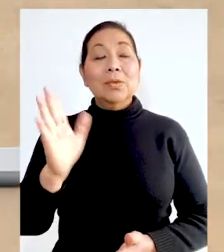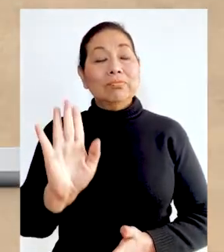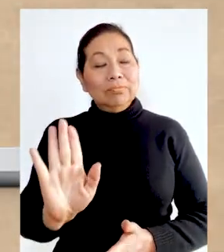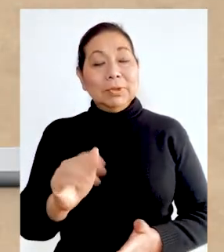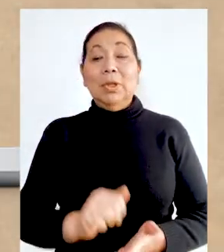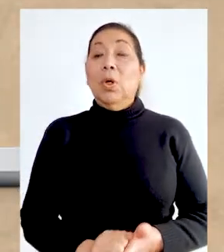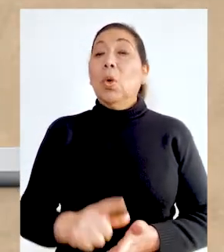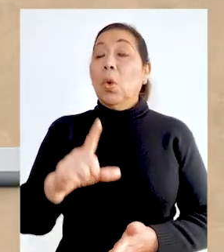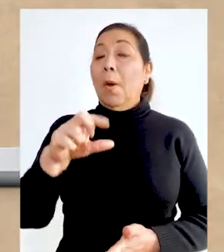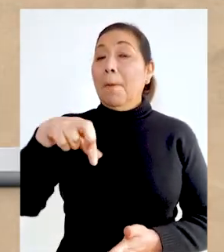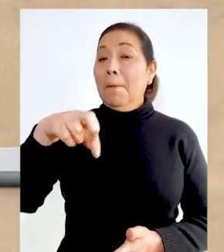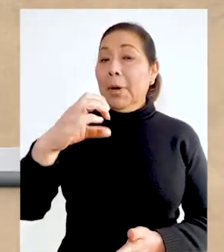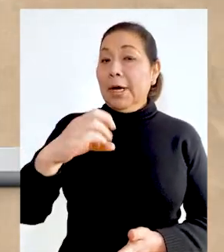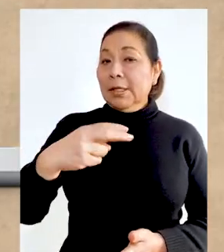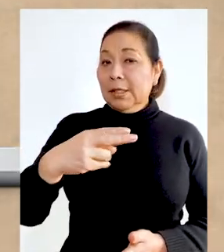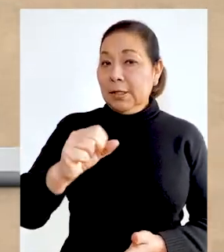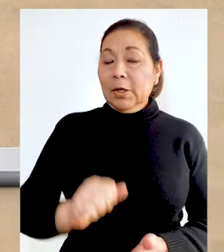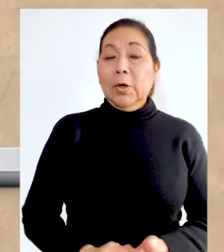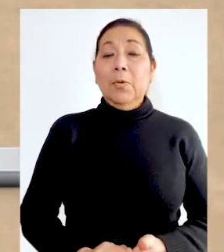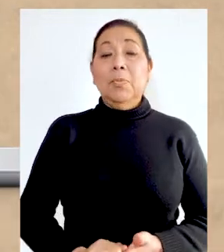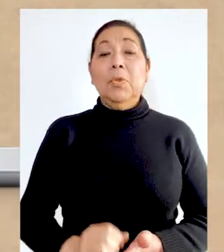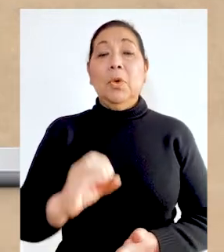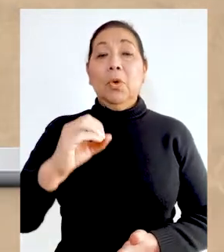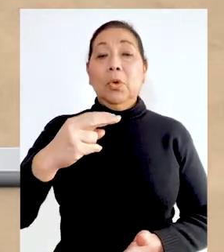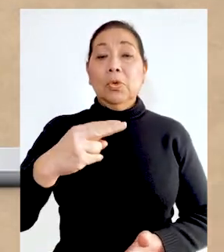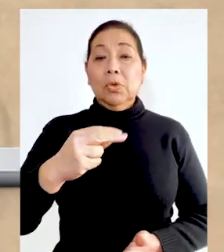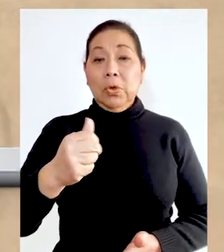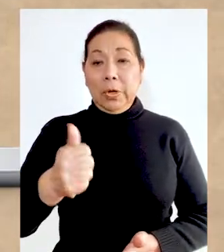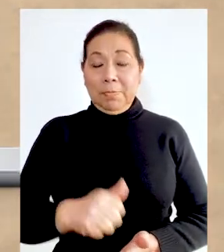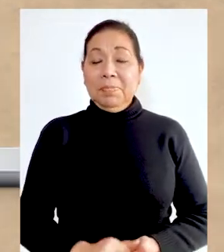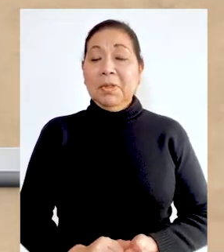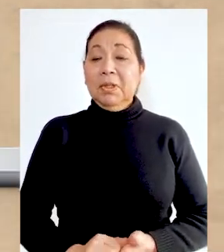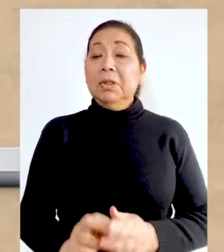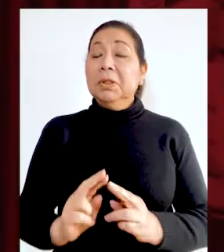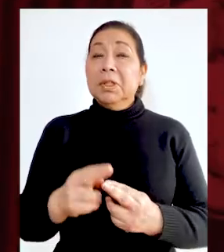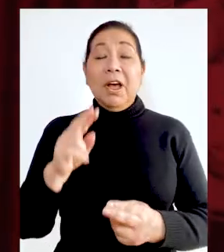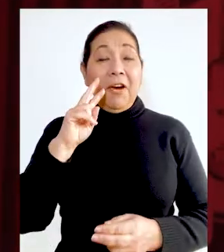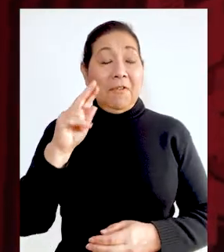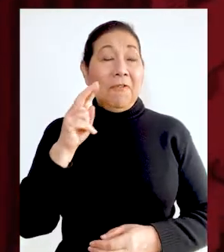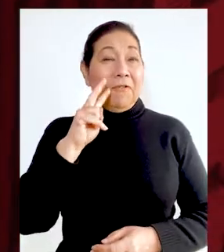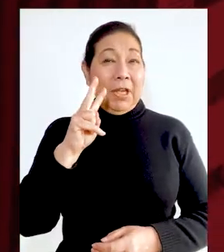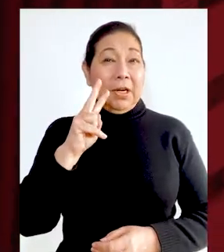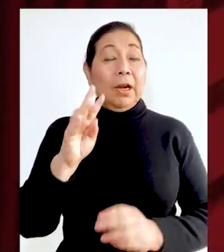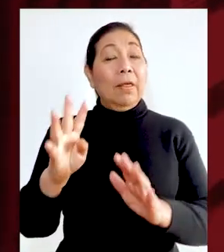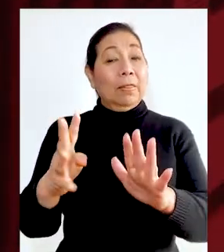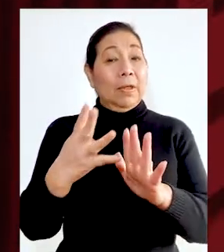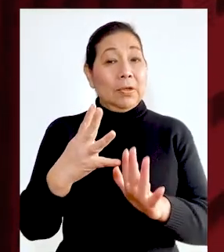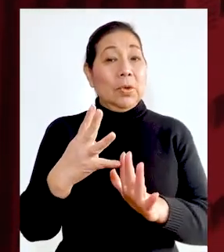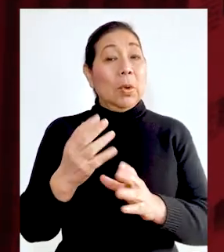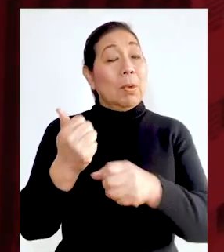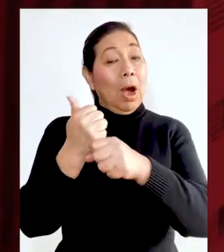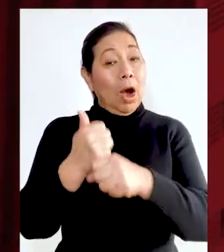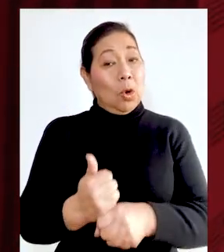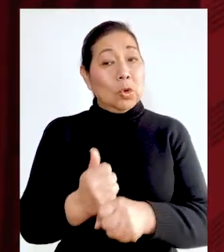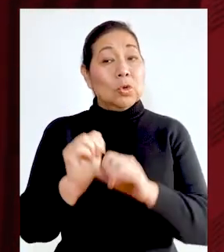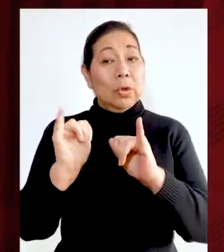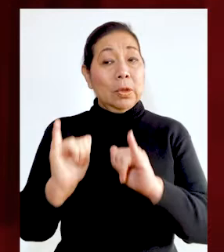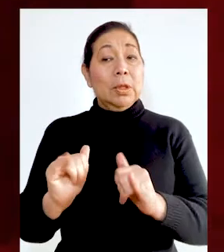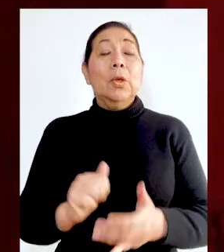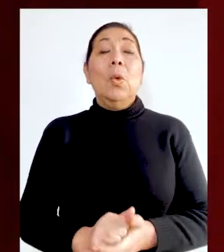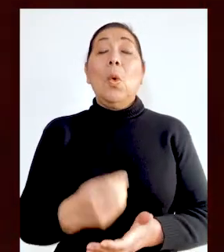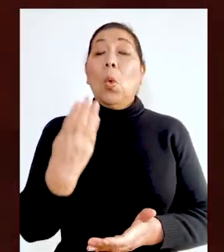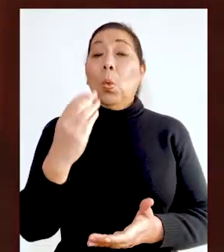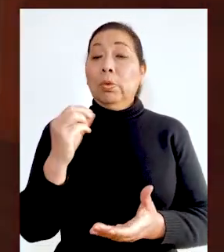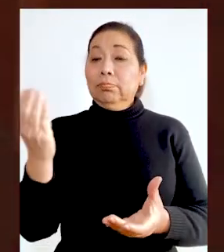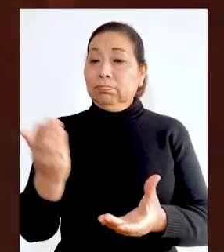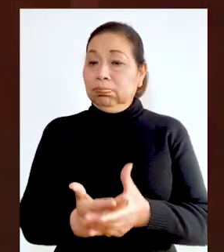Valdés, quien la preside, Luz Pacheco Serga y César Ochoa Cardich, sesionó el viernes 19 de agosto y